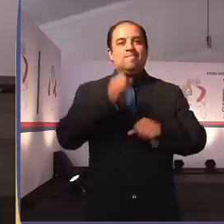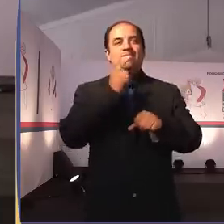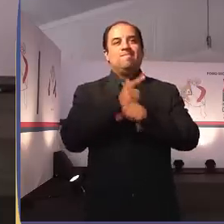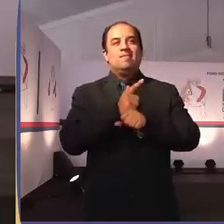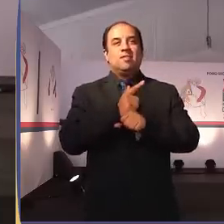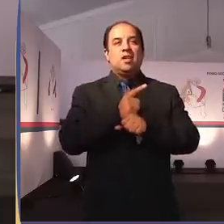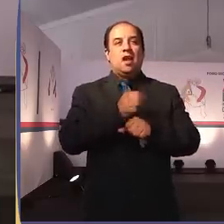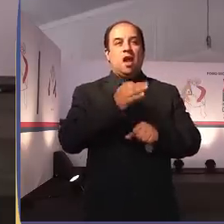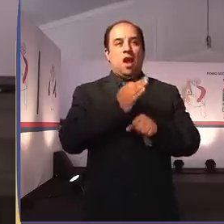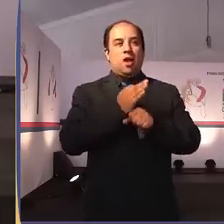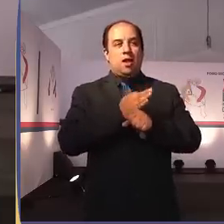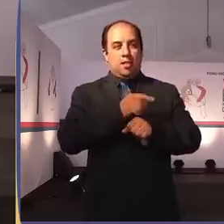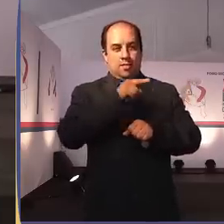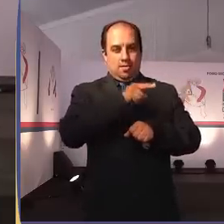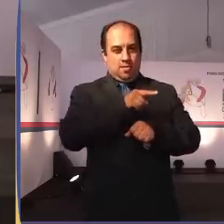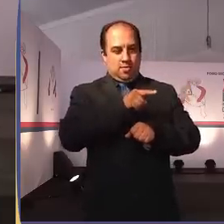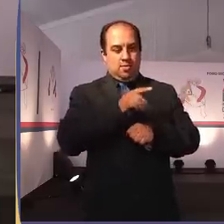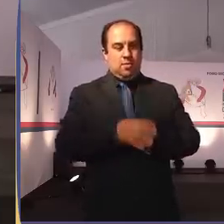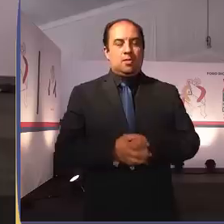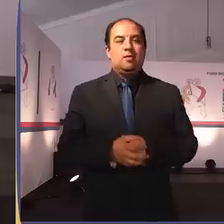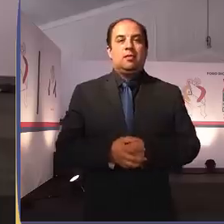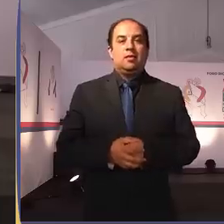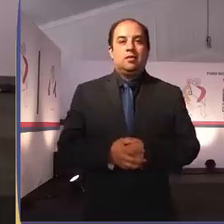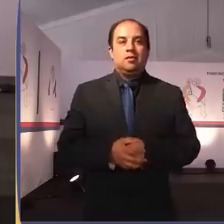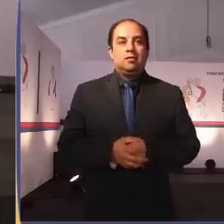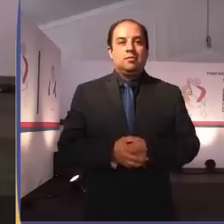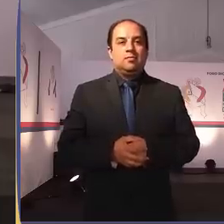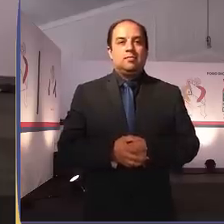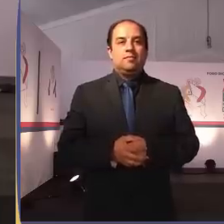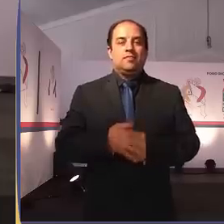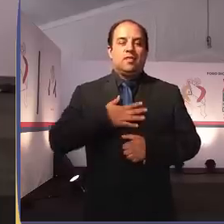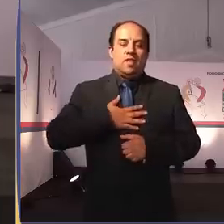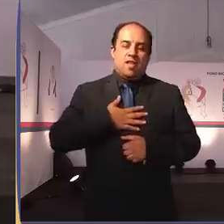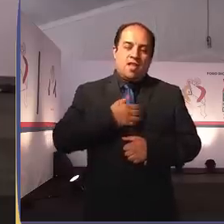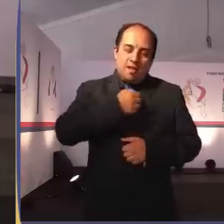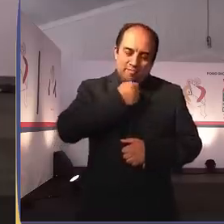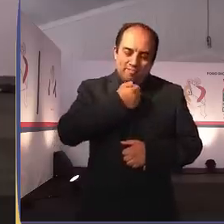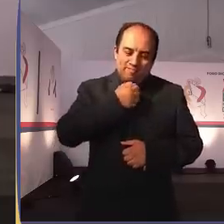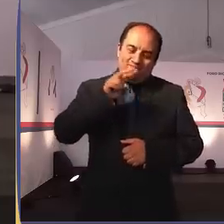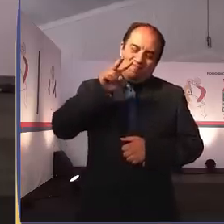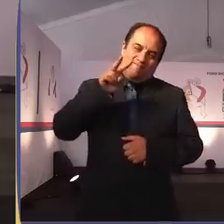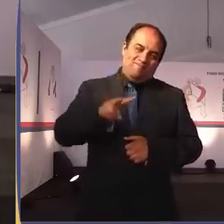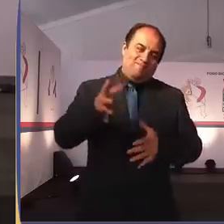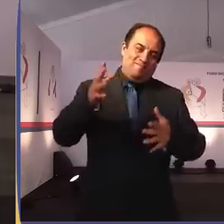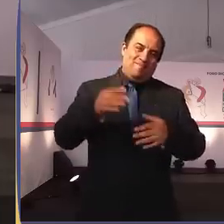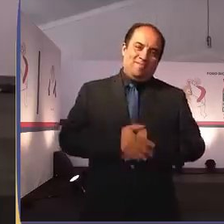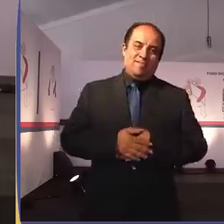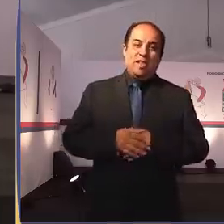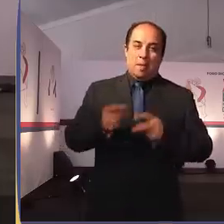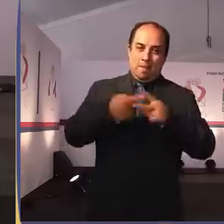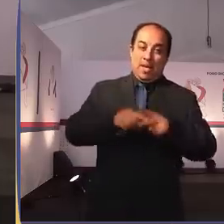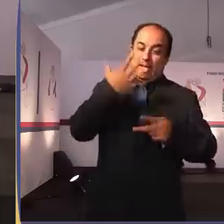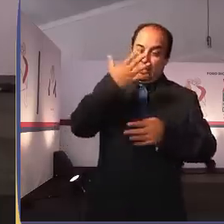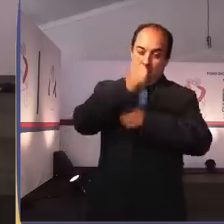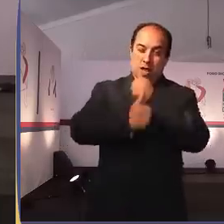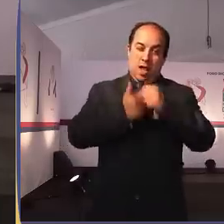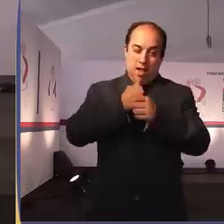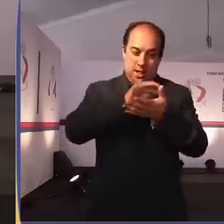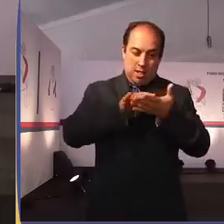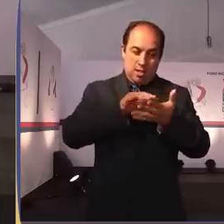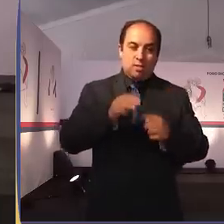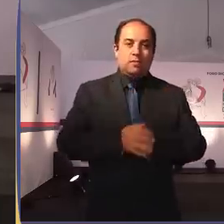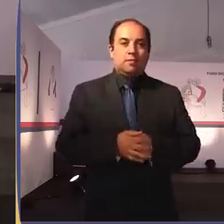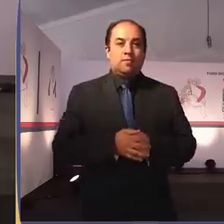te acabó la lectura? De tiempo. ¿Te das cuenta? Sí, estoy decrépito, lo reconozco, empecé a los 5 años. Mira, las